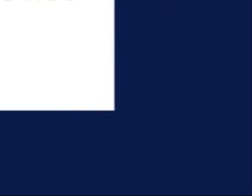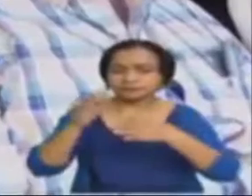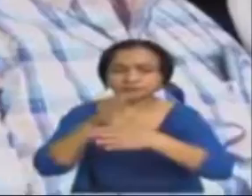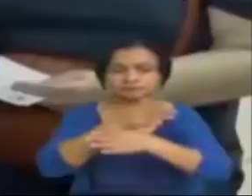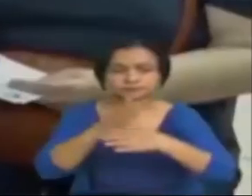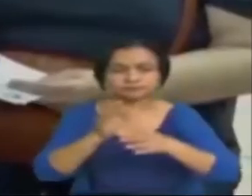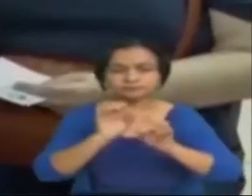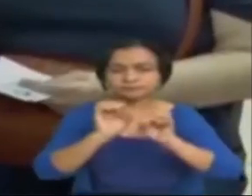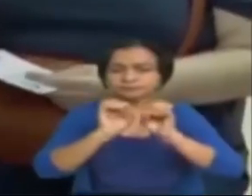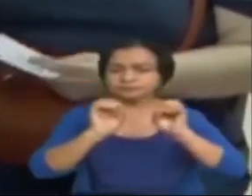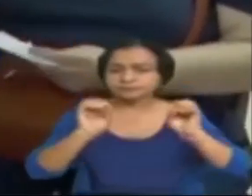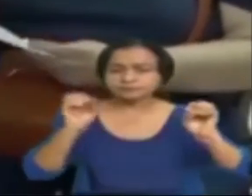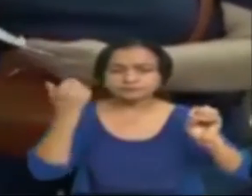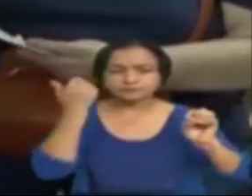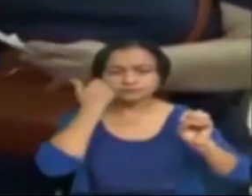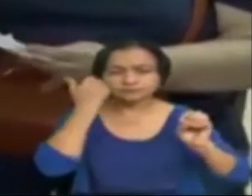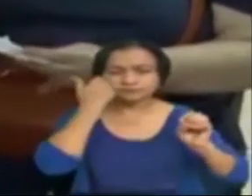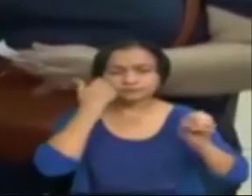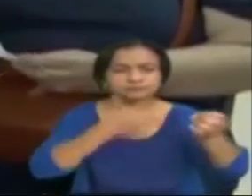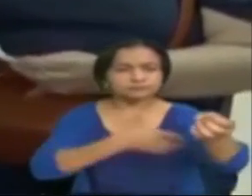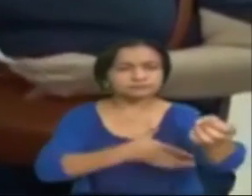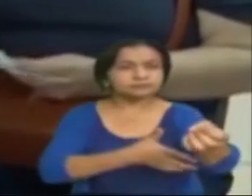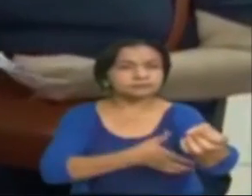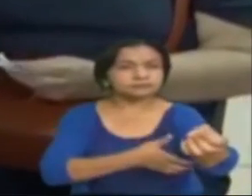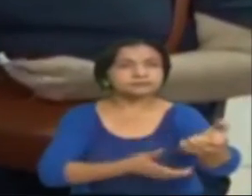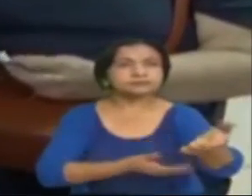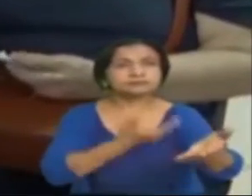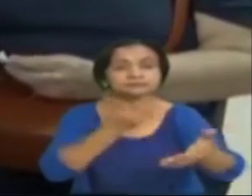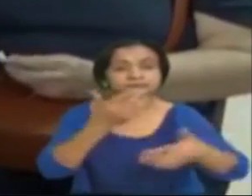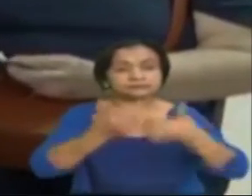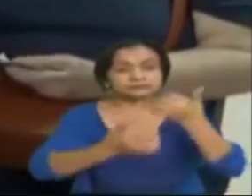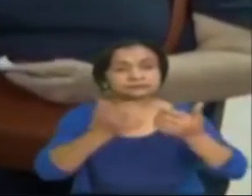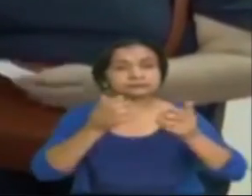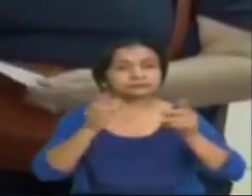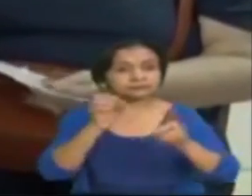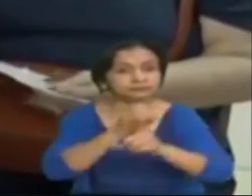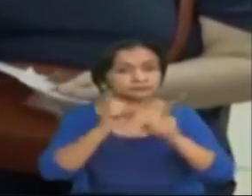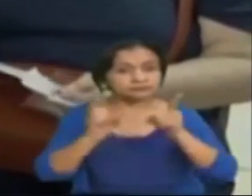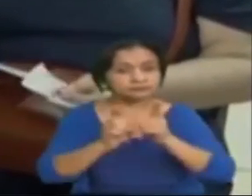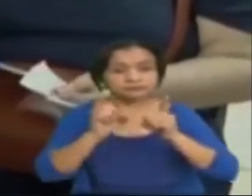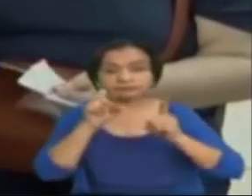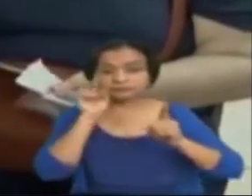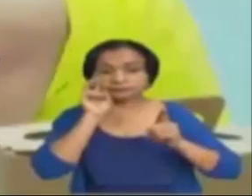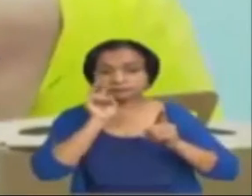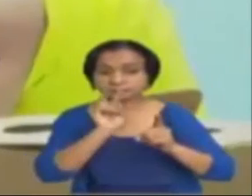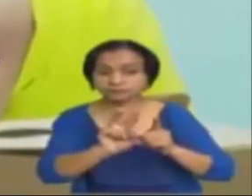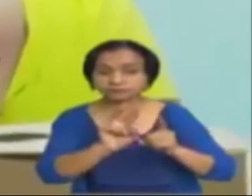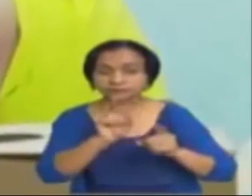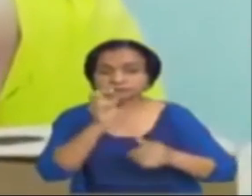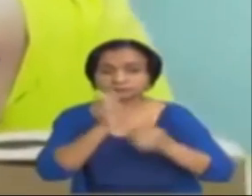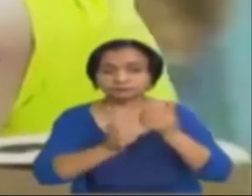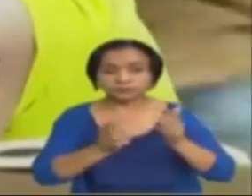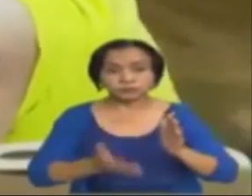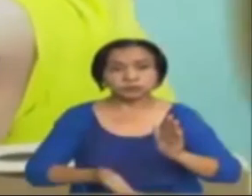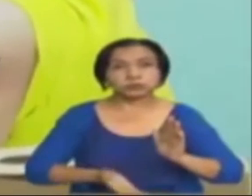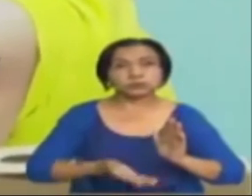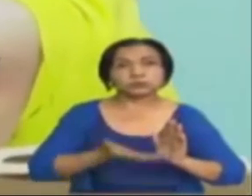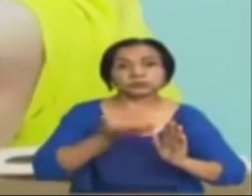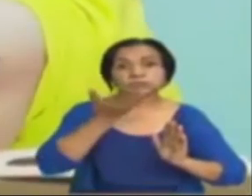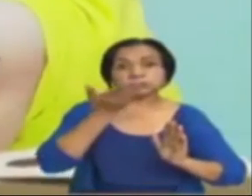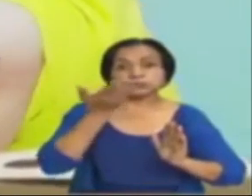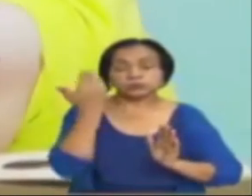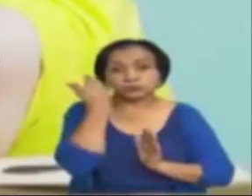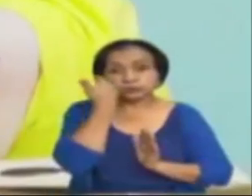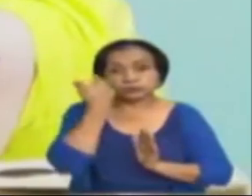mandatario. Nuestro agradecimiento a países hermanos que nos han brindado su apoyo, porque así el día